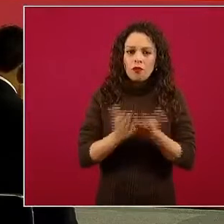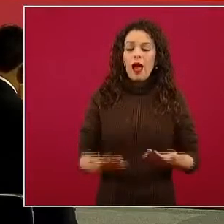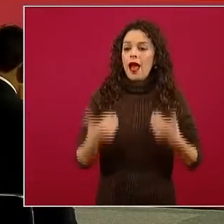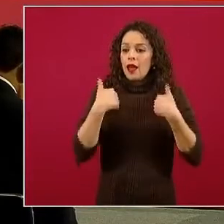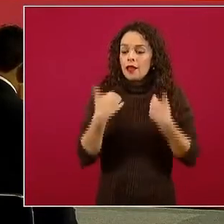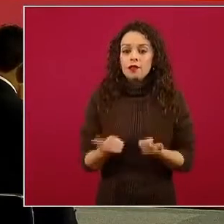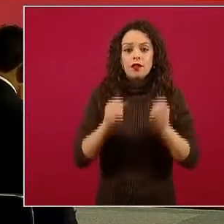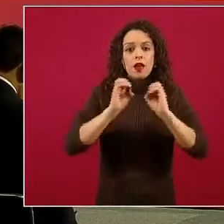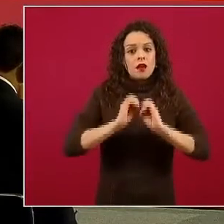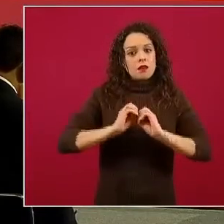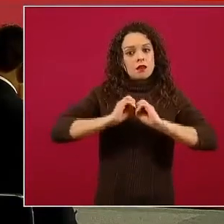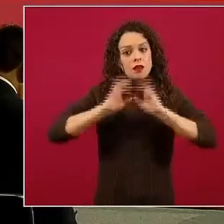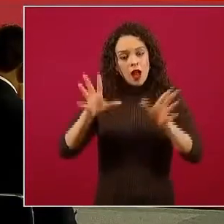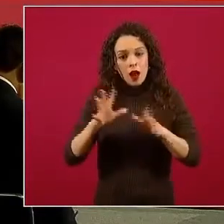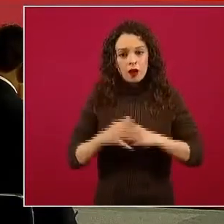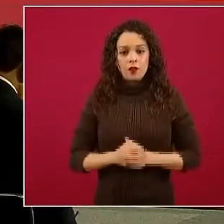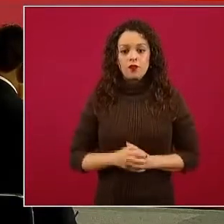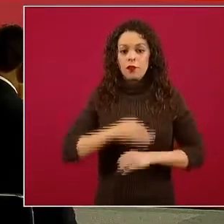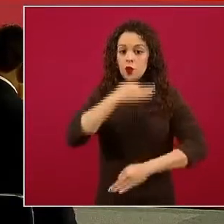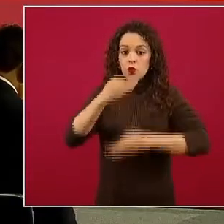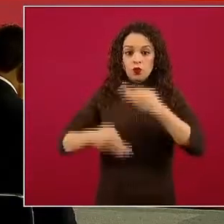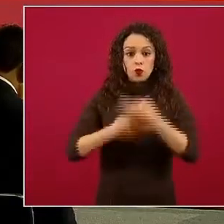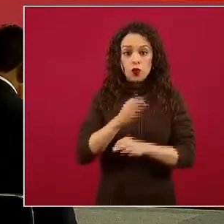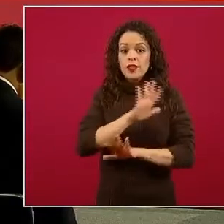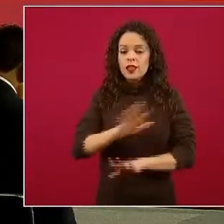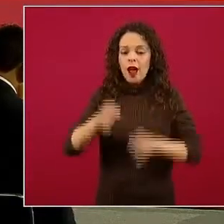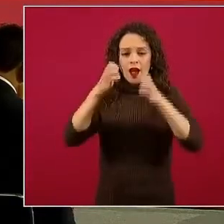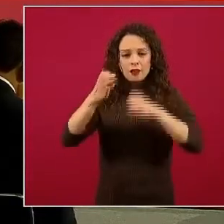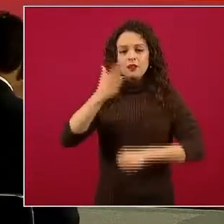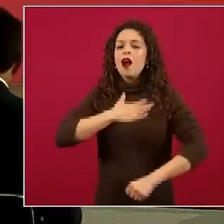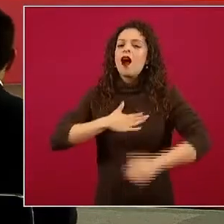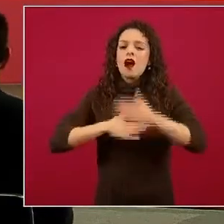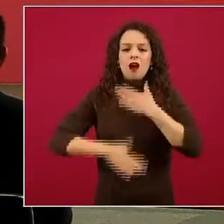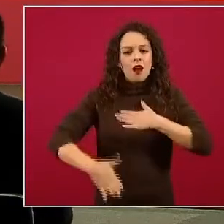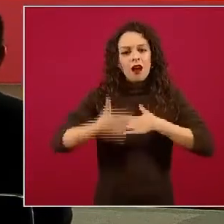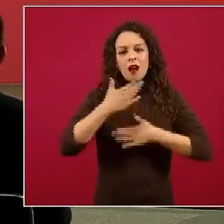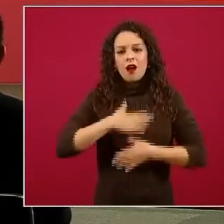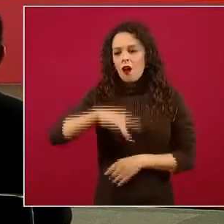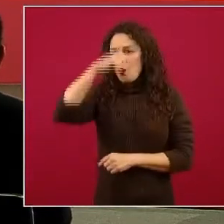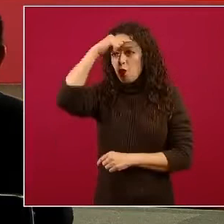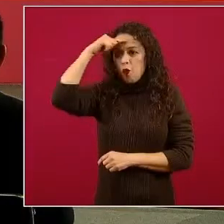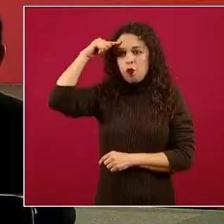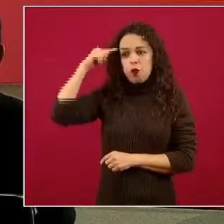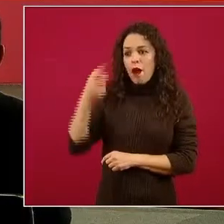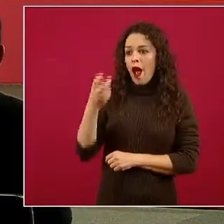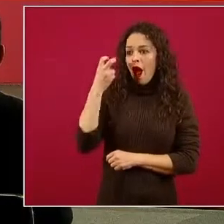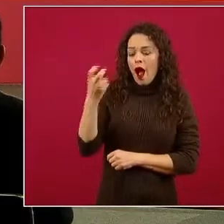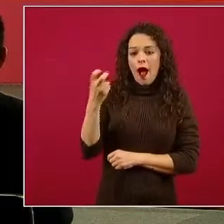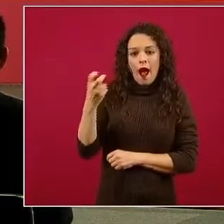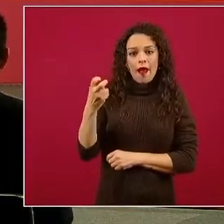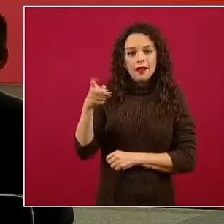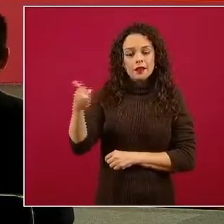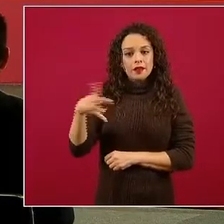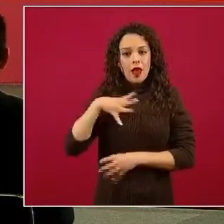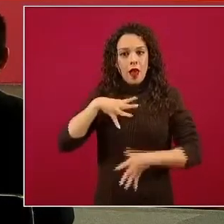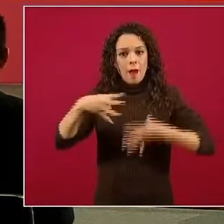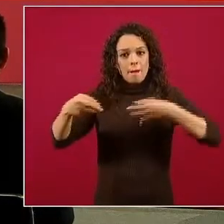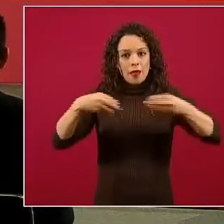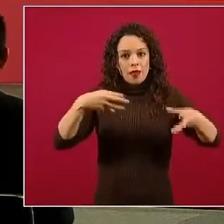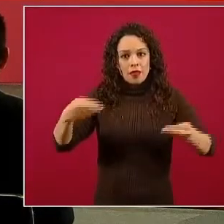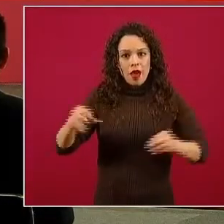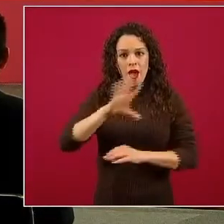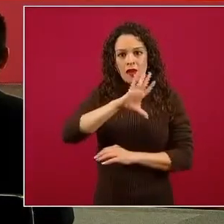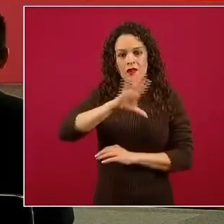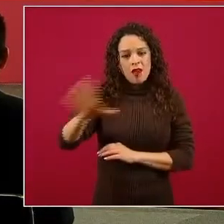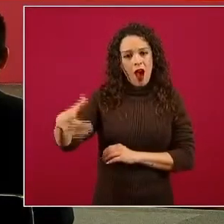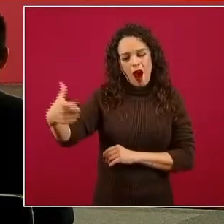claro que aunque todas y todos estamos cansados de esta epidemia por los daños que ha causado, por